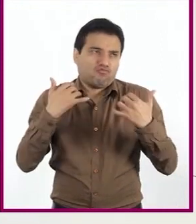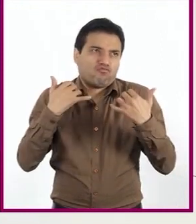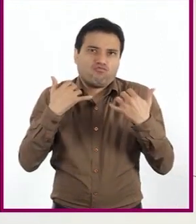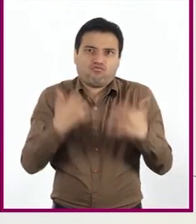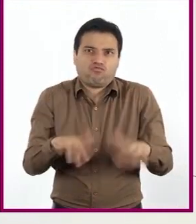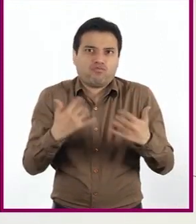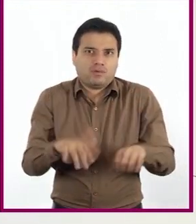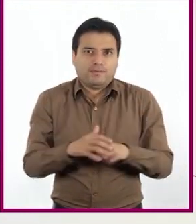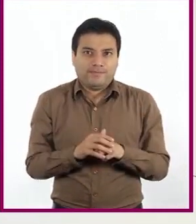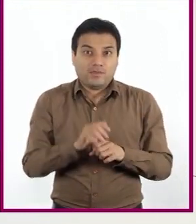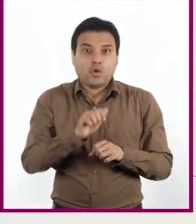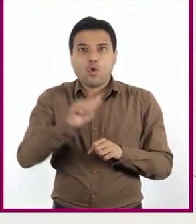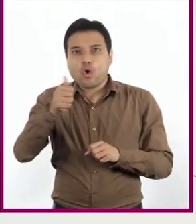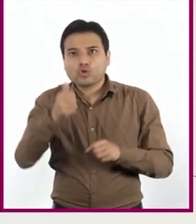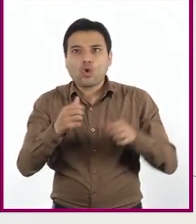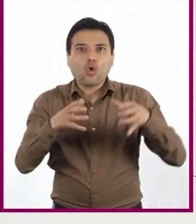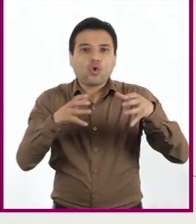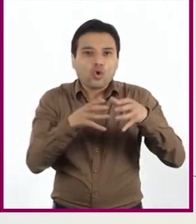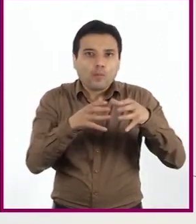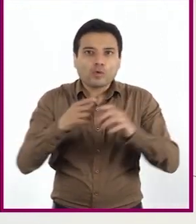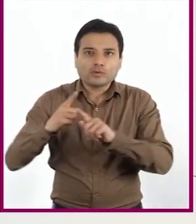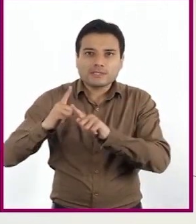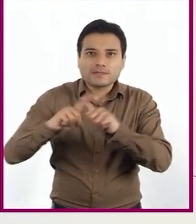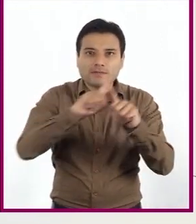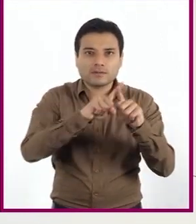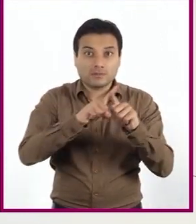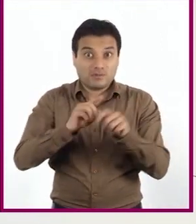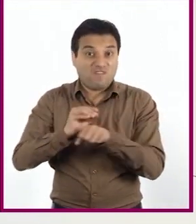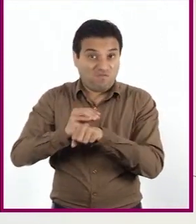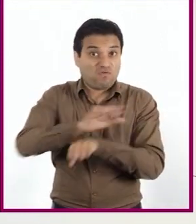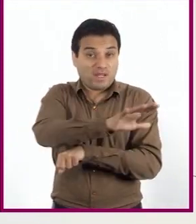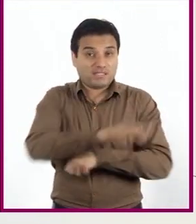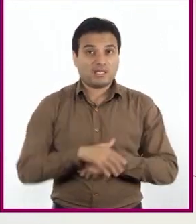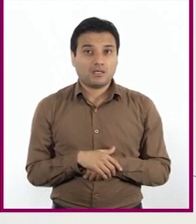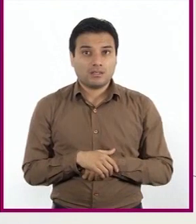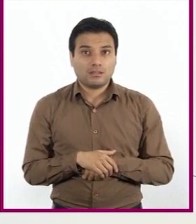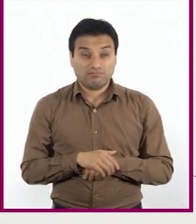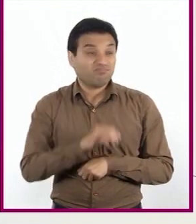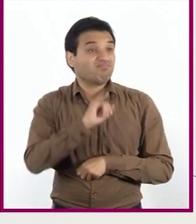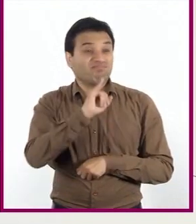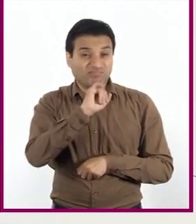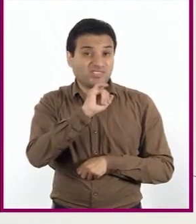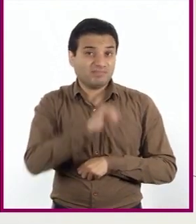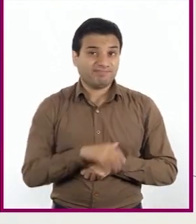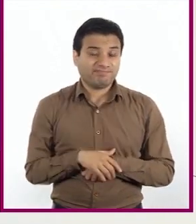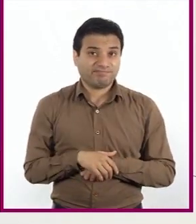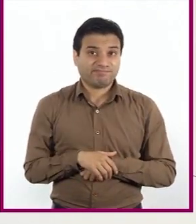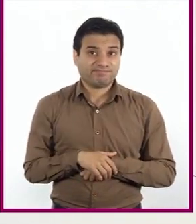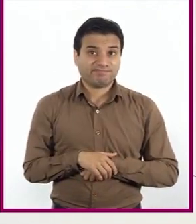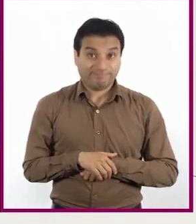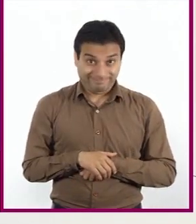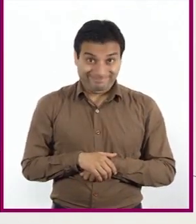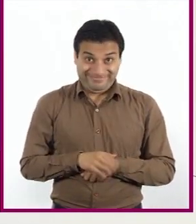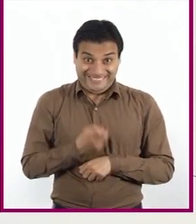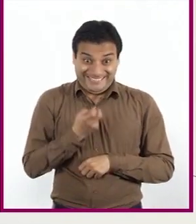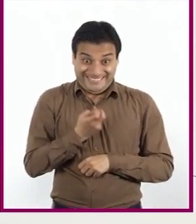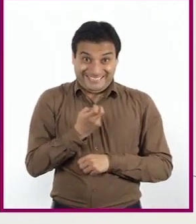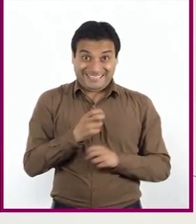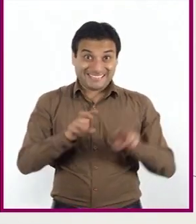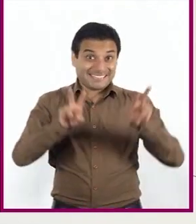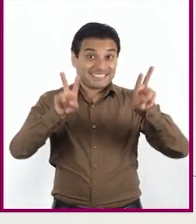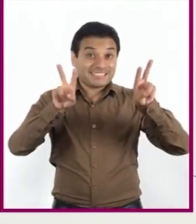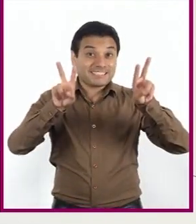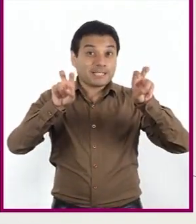influencia entre las culturas mesoamericanas posteriores. Claro que sí. Y por eso el tema que vamos a tratar